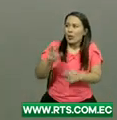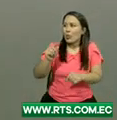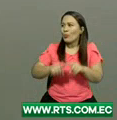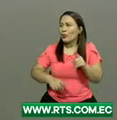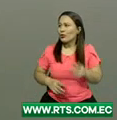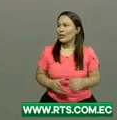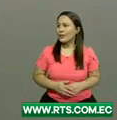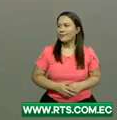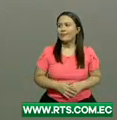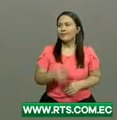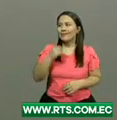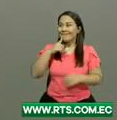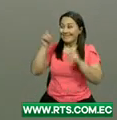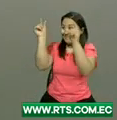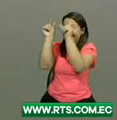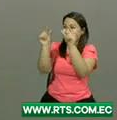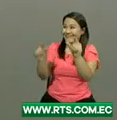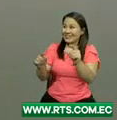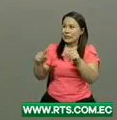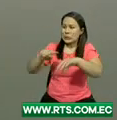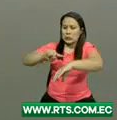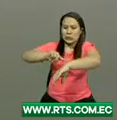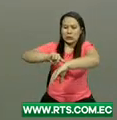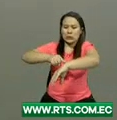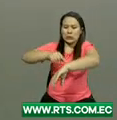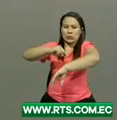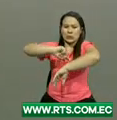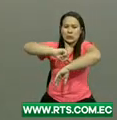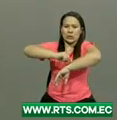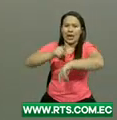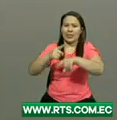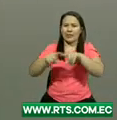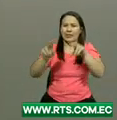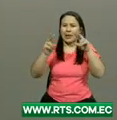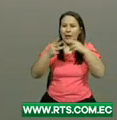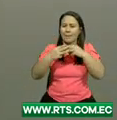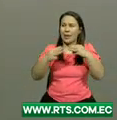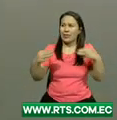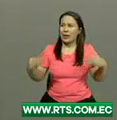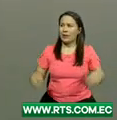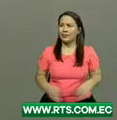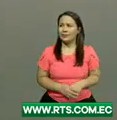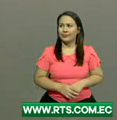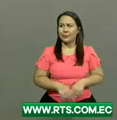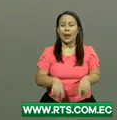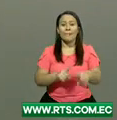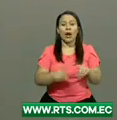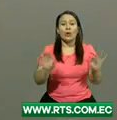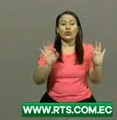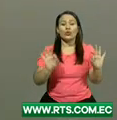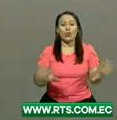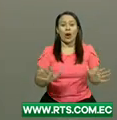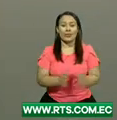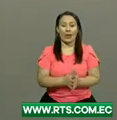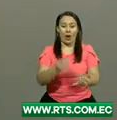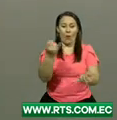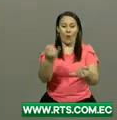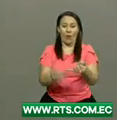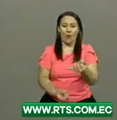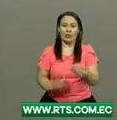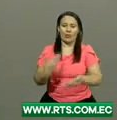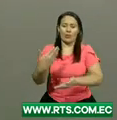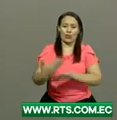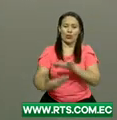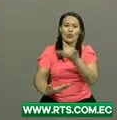es donde había puesto los clavos y otros materiales de fijar los huesos pero afortunadamente en las últimas cintas que